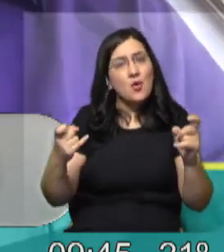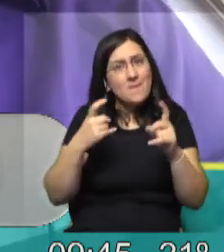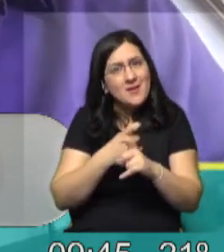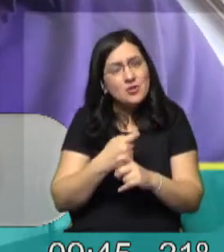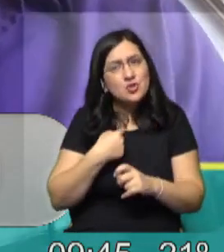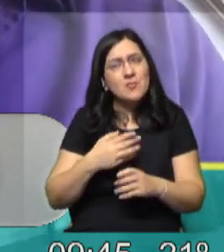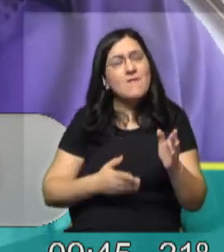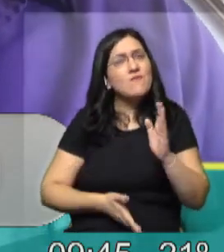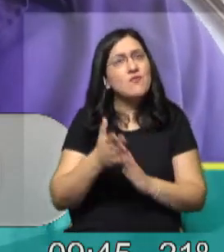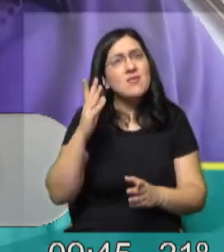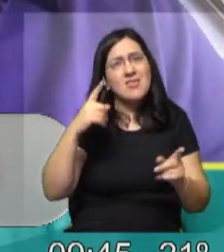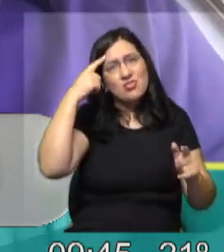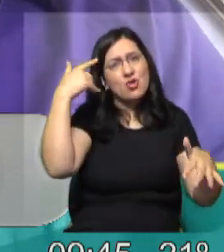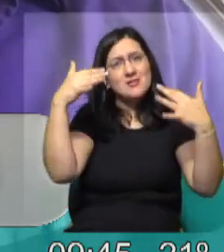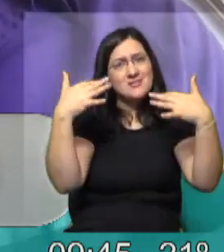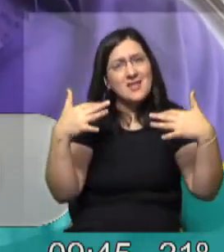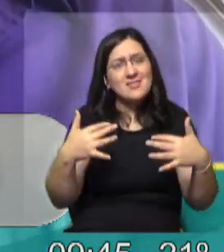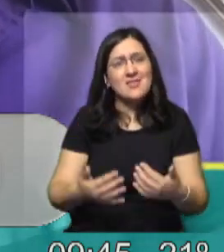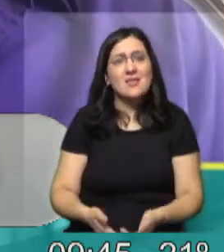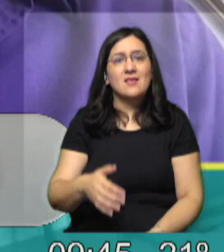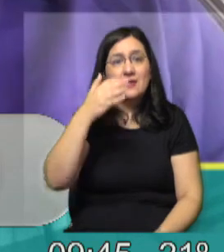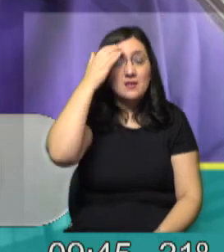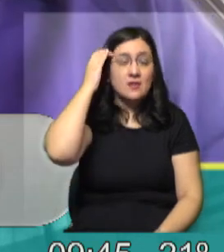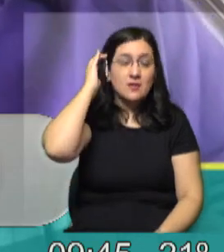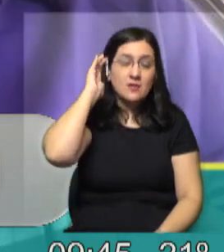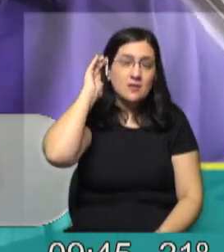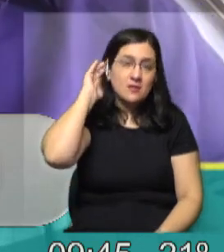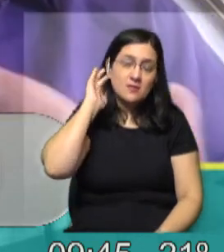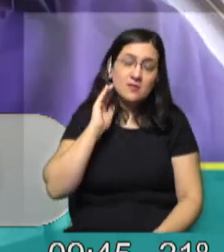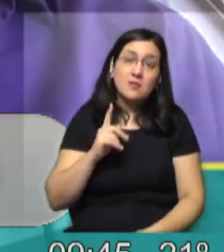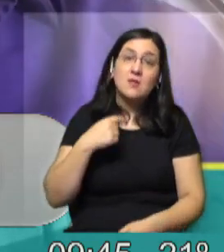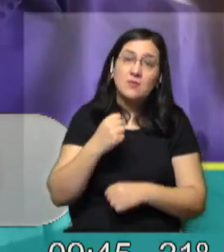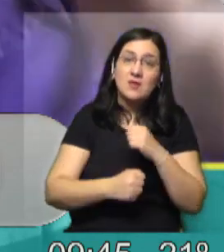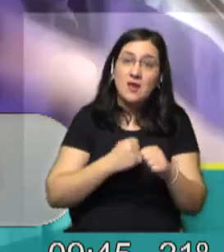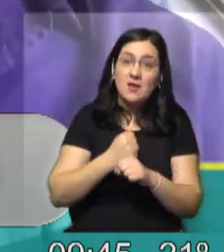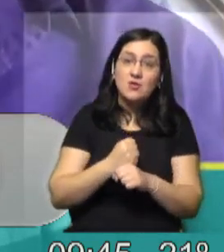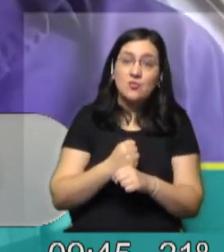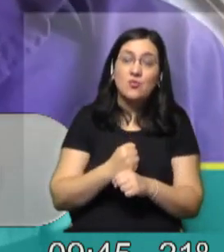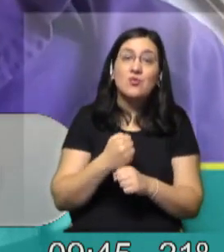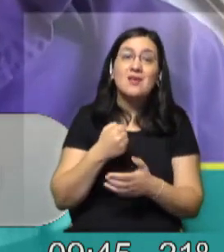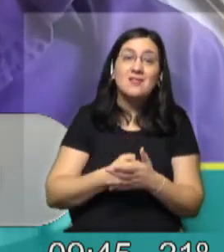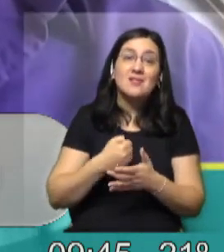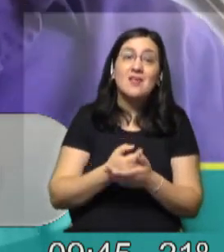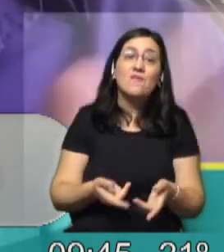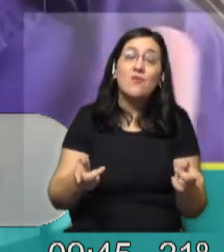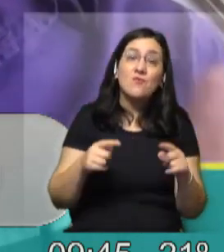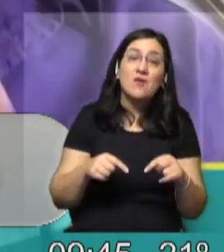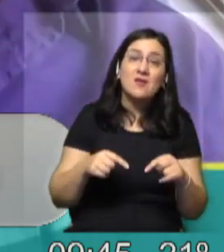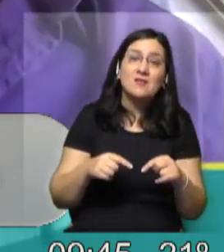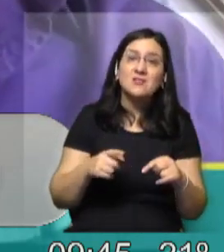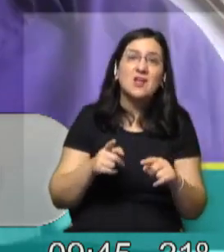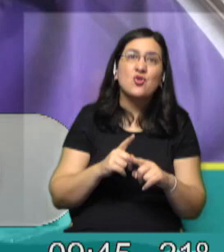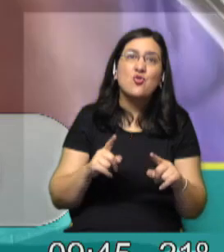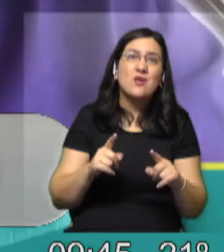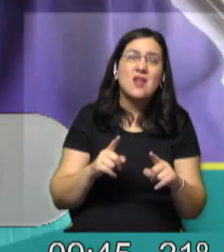edad adolescente me fui a una edad de donde después de un cierto tiempo cuando traté de desex viarme Como dice Benedetti como que ya no